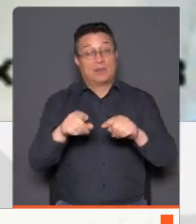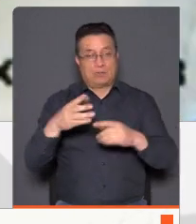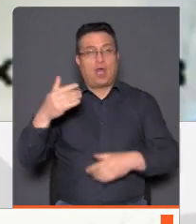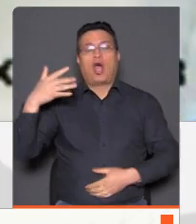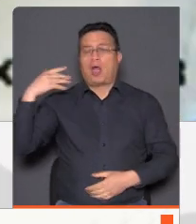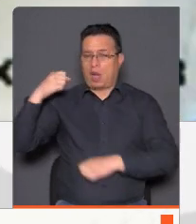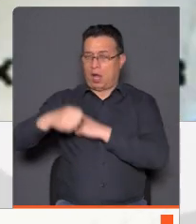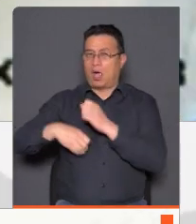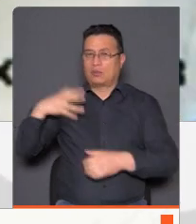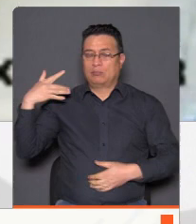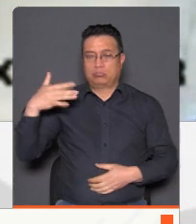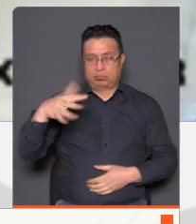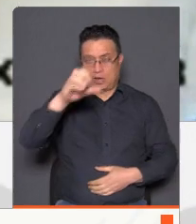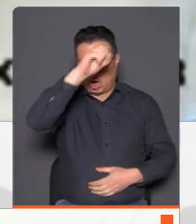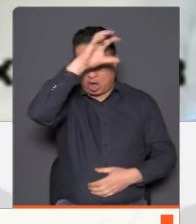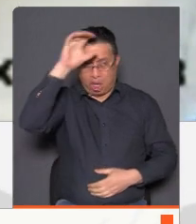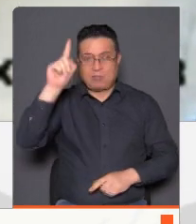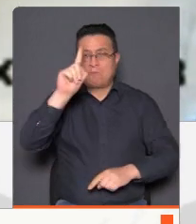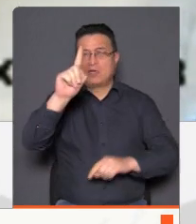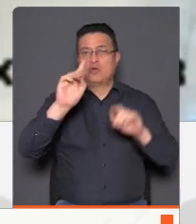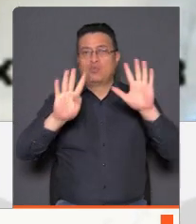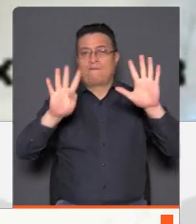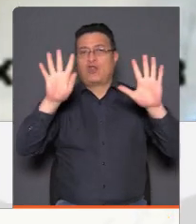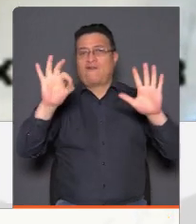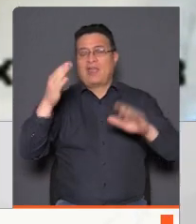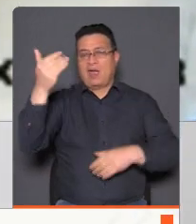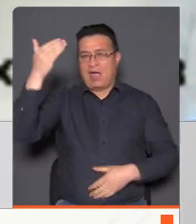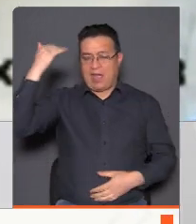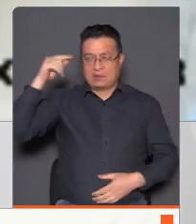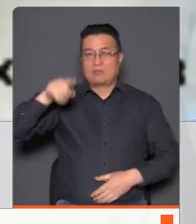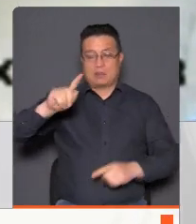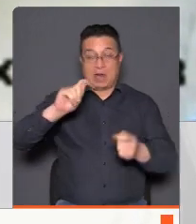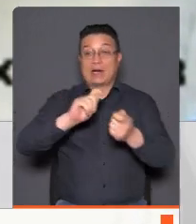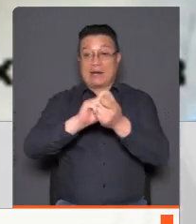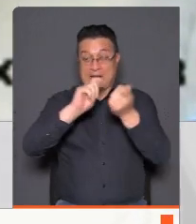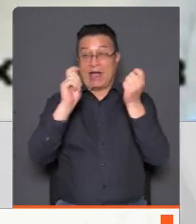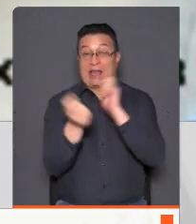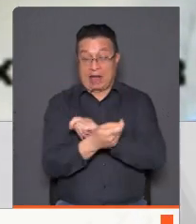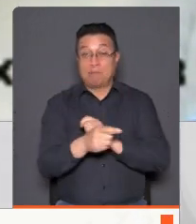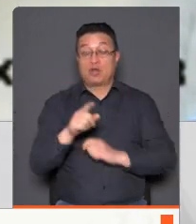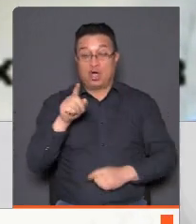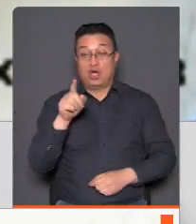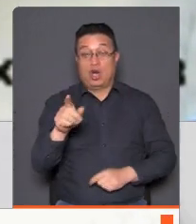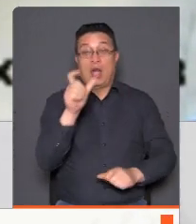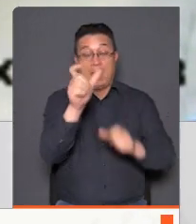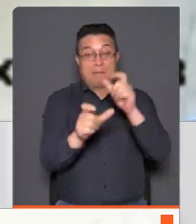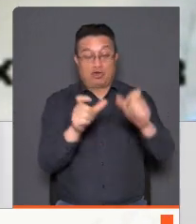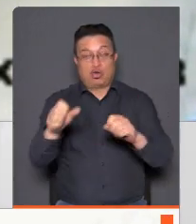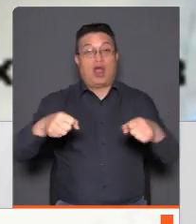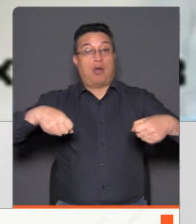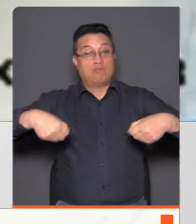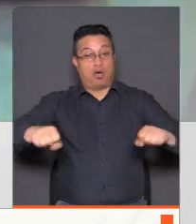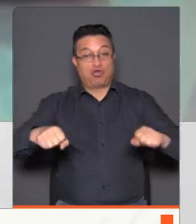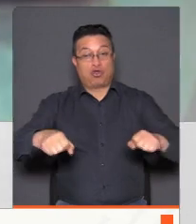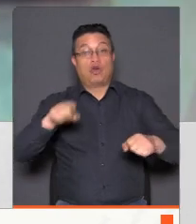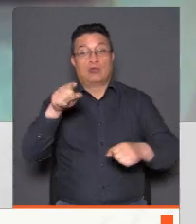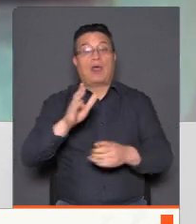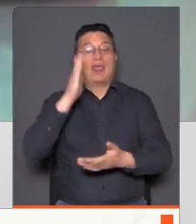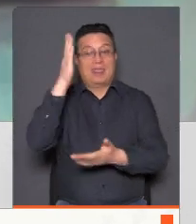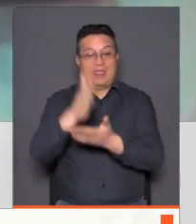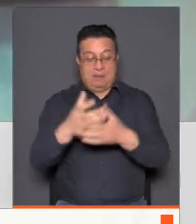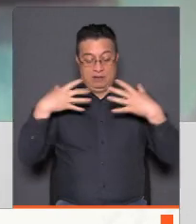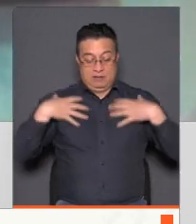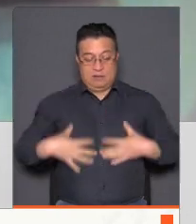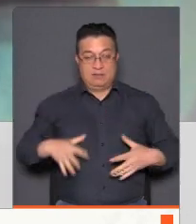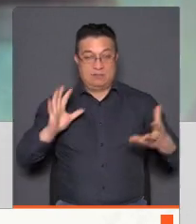años. Colombia lo tuvo en los años 90 y hace un gran cambio en las personas que conducían motocicleta. Tenían que usar chaleco